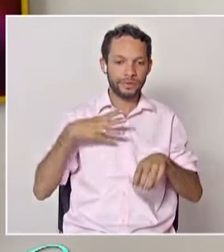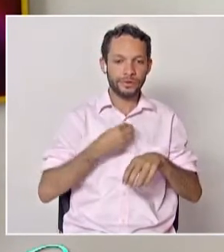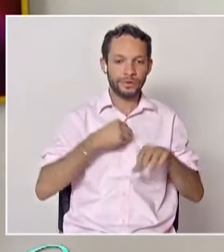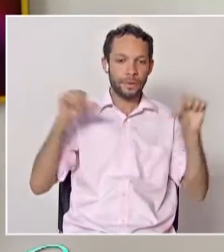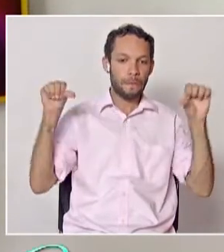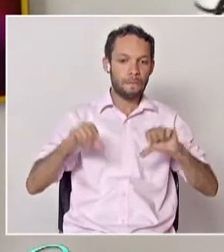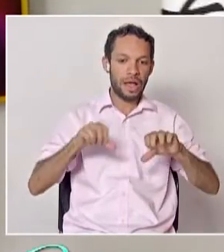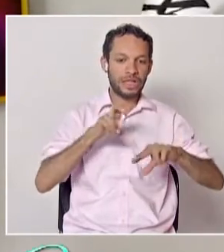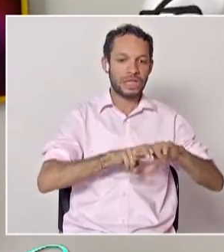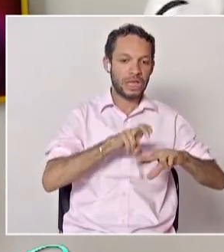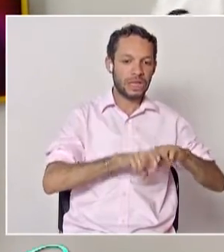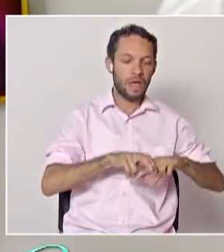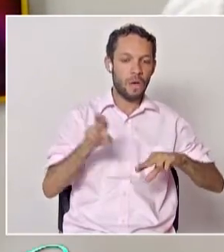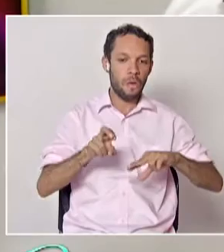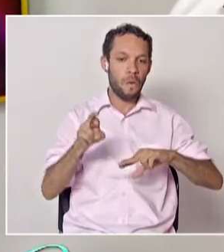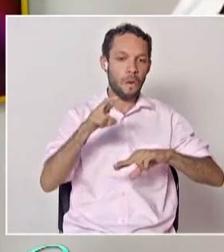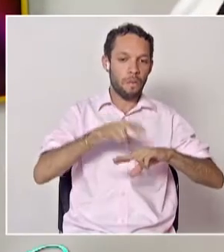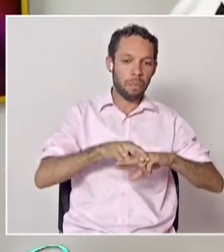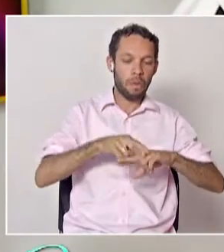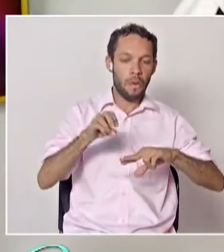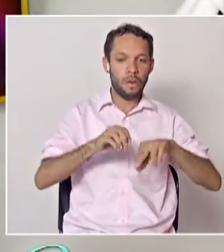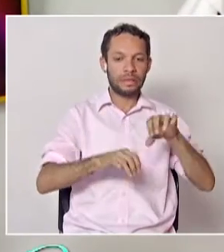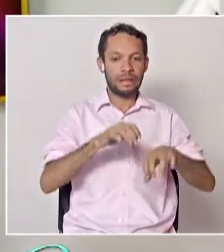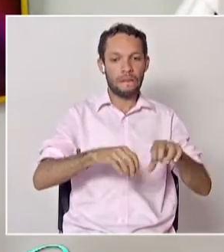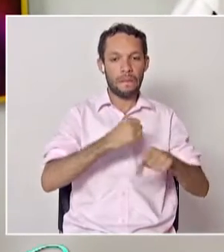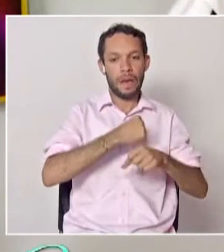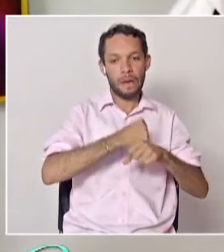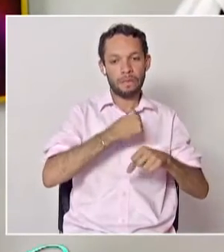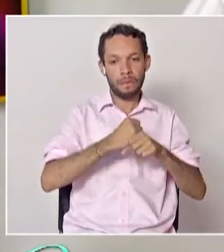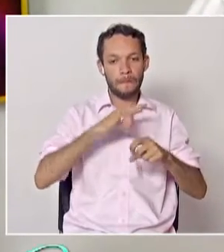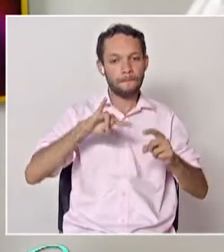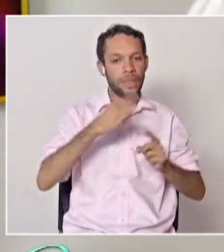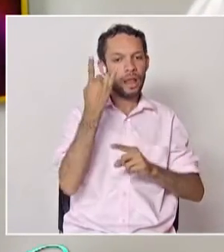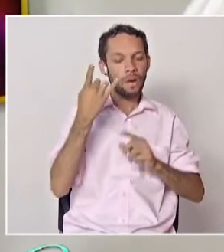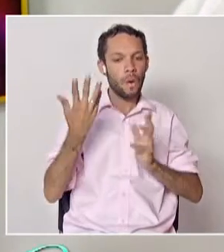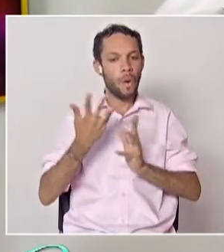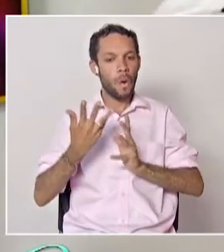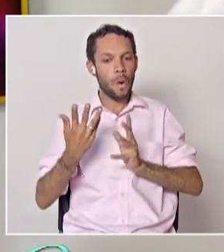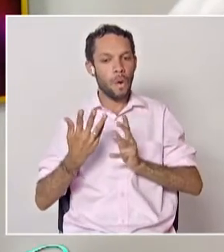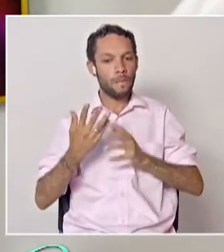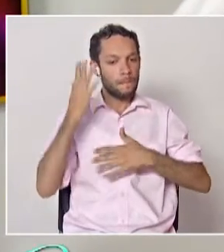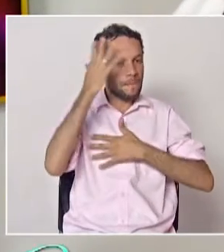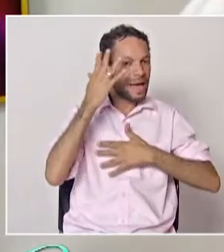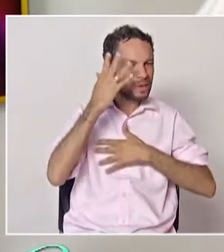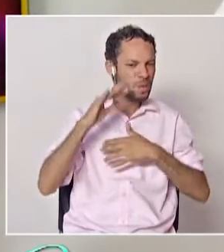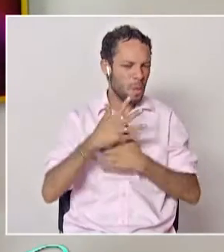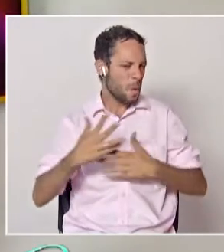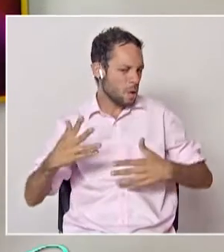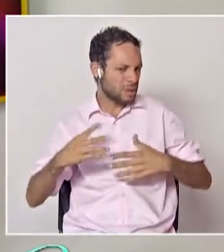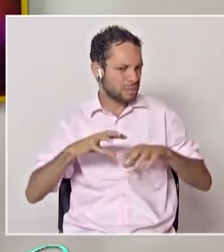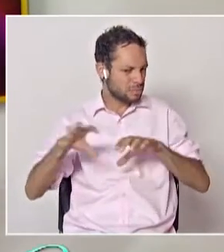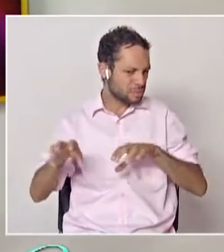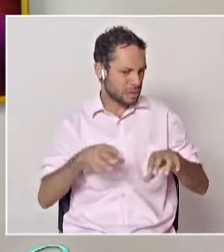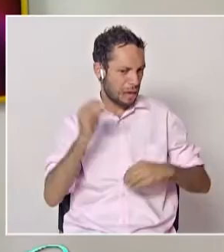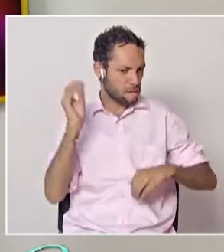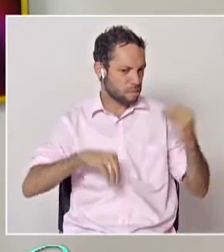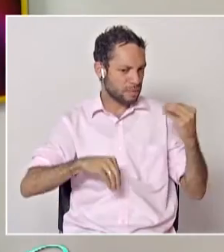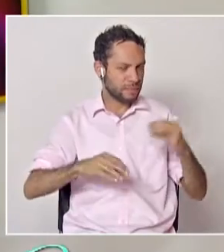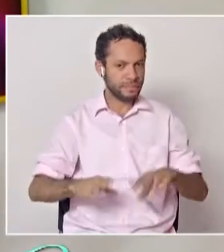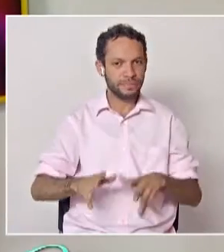esa desviación. Lo que hacemos con el proceso de quiropraxia es corregir o manipular columna. Inhala, afuera.